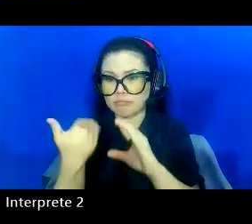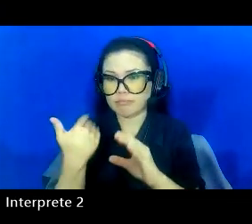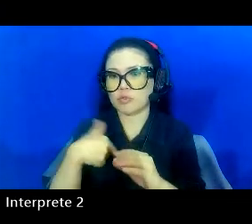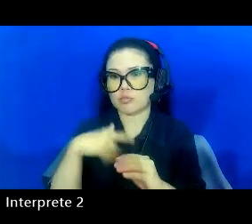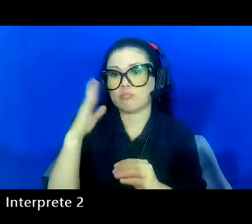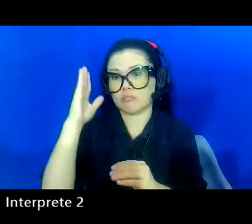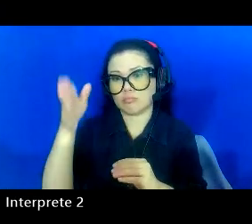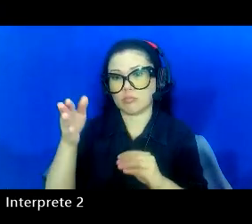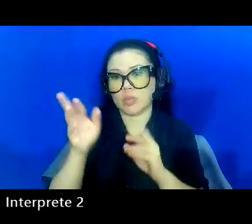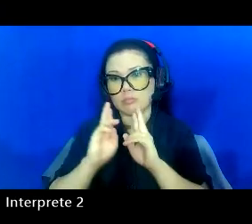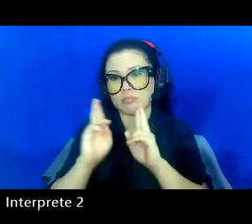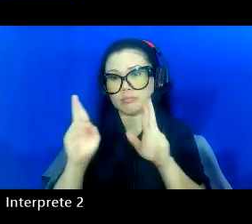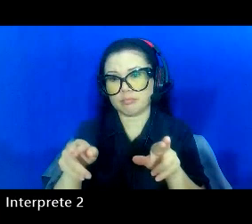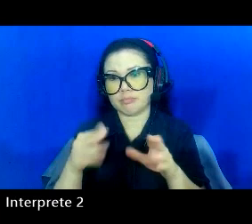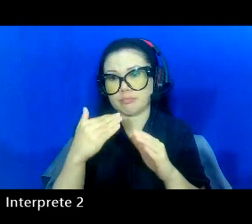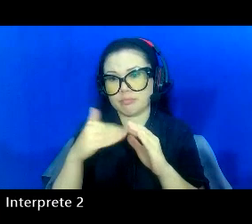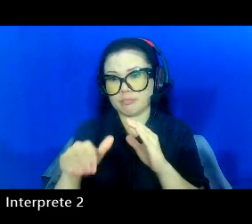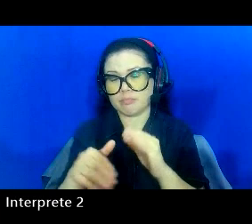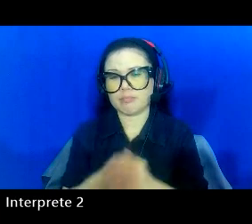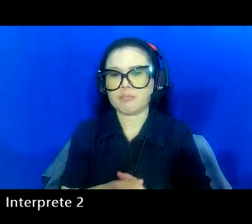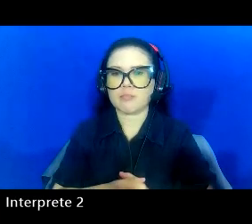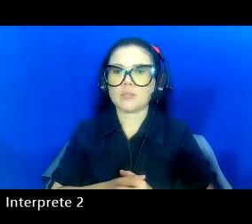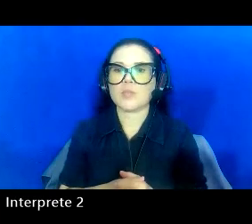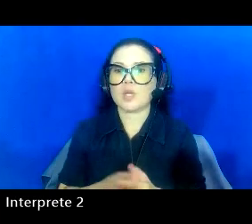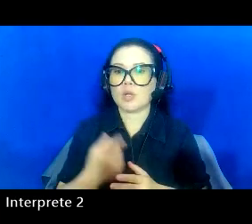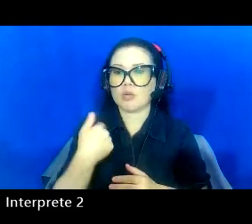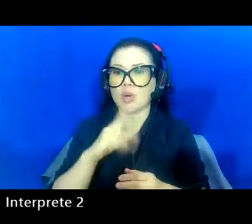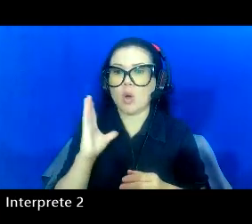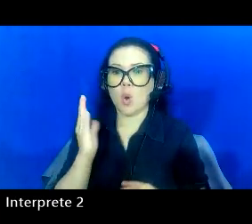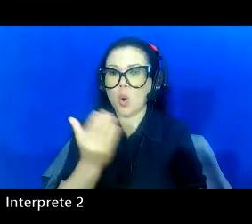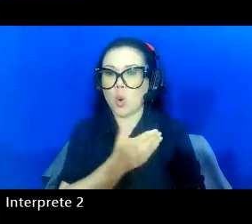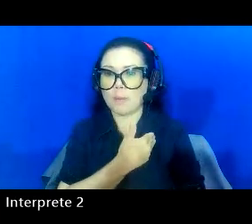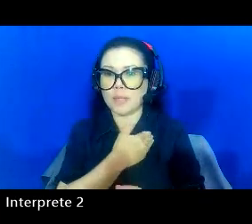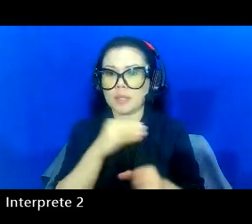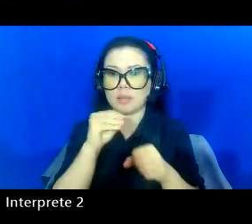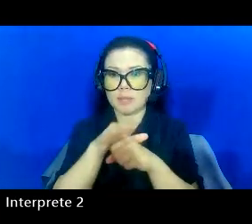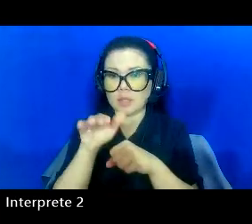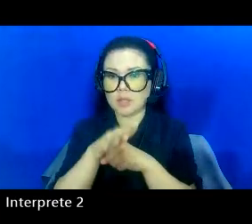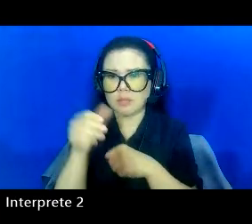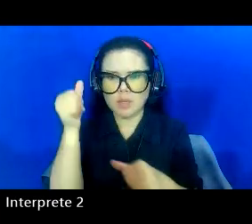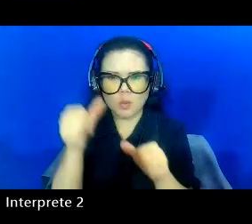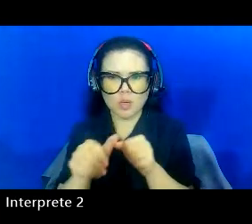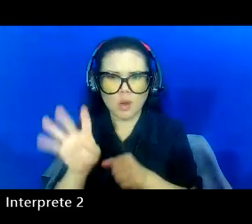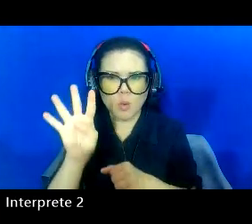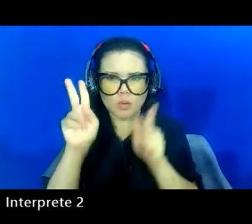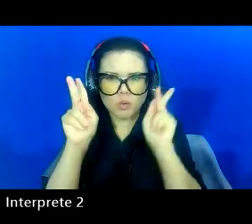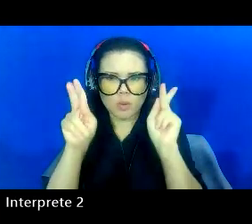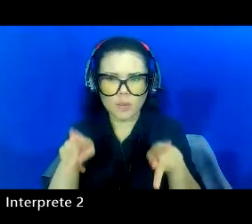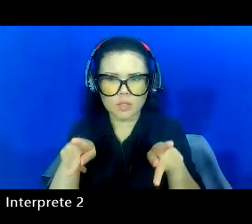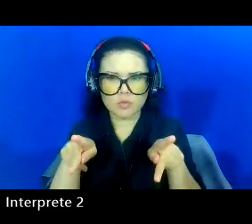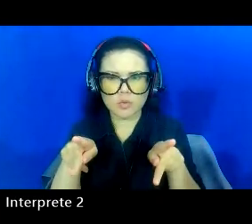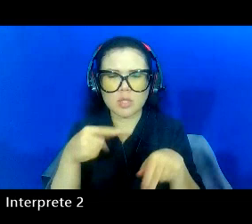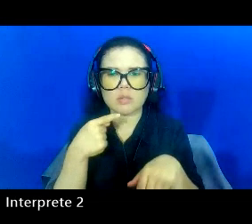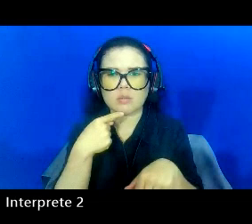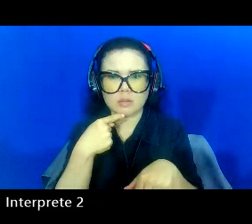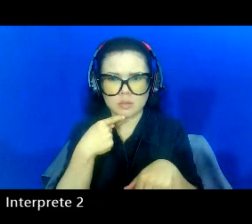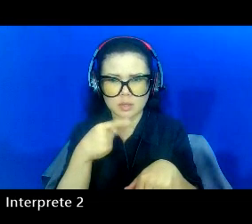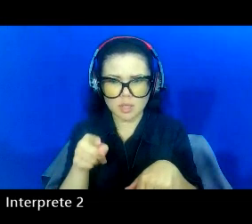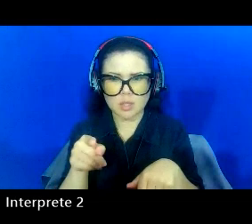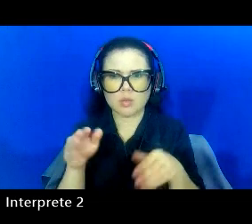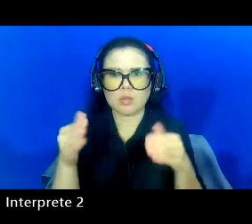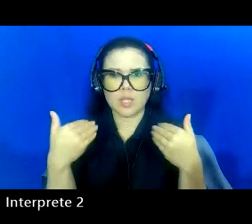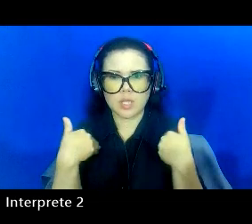Próximo paso, a partir de la recomendación de aprobación del comité asesor, recuerdan que fueron 4 personas que confirmaron tener acceso a los mismos, así que estamos en